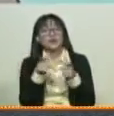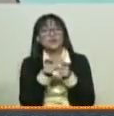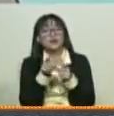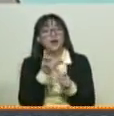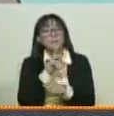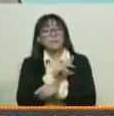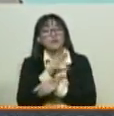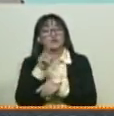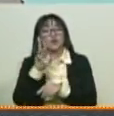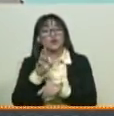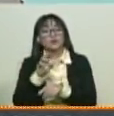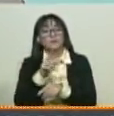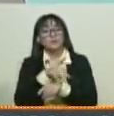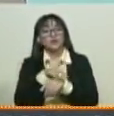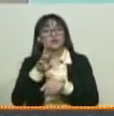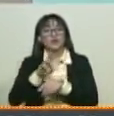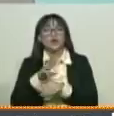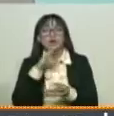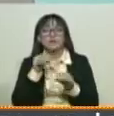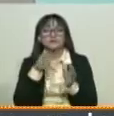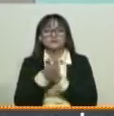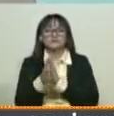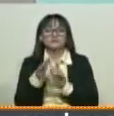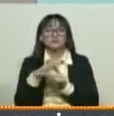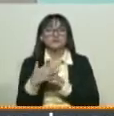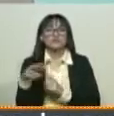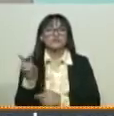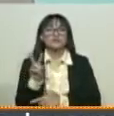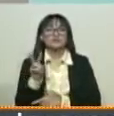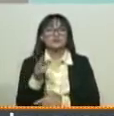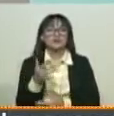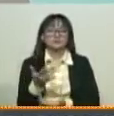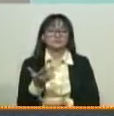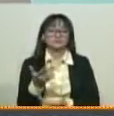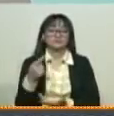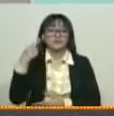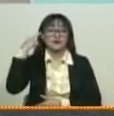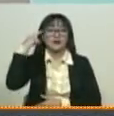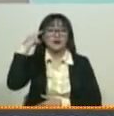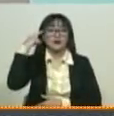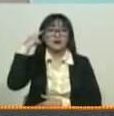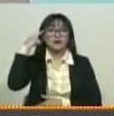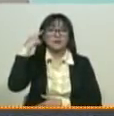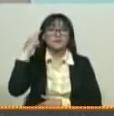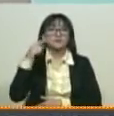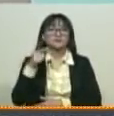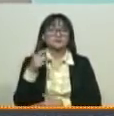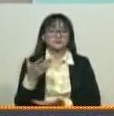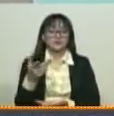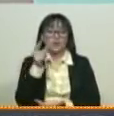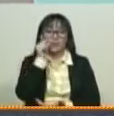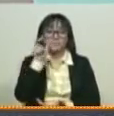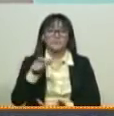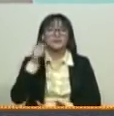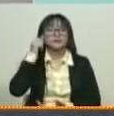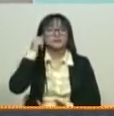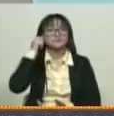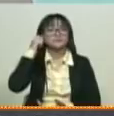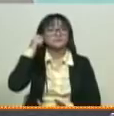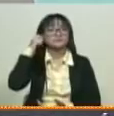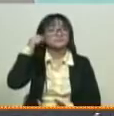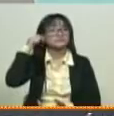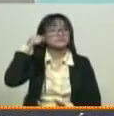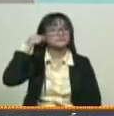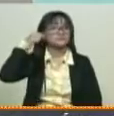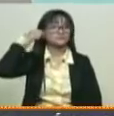Rico para hablar de Venezuela. Esos son el tipo de cosas que pasan por la cabeza de ese señor.